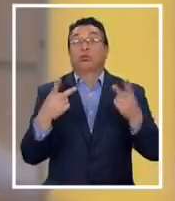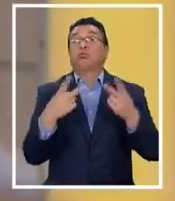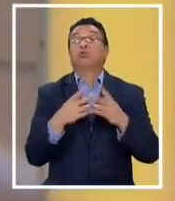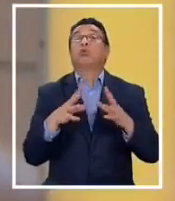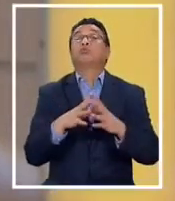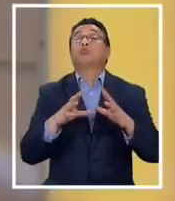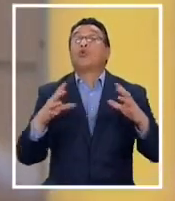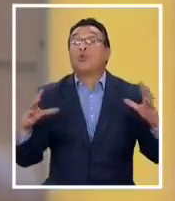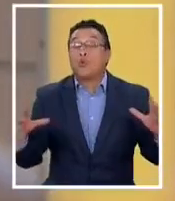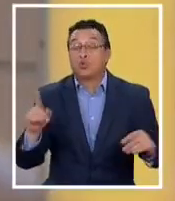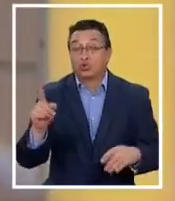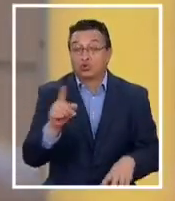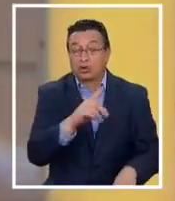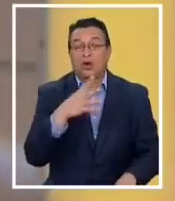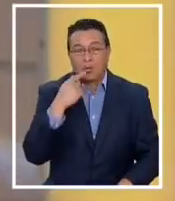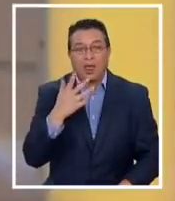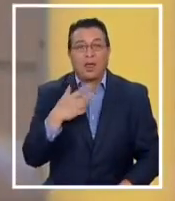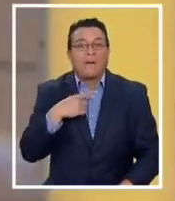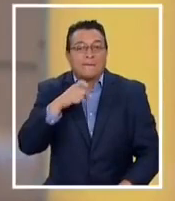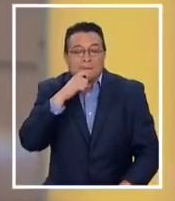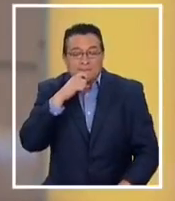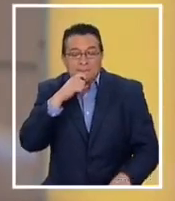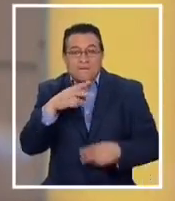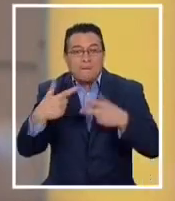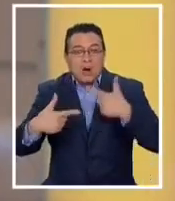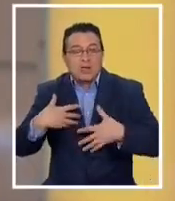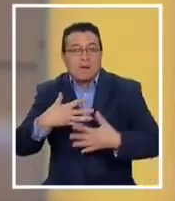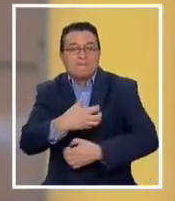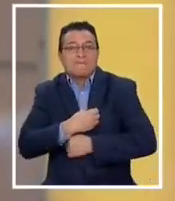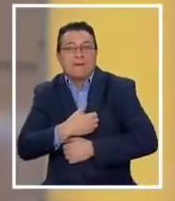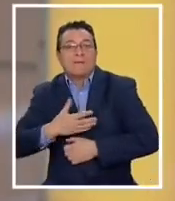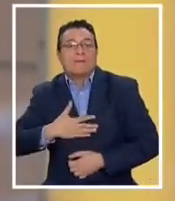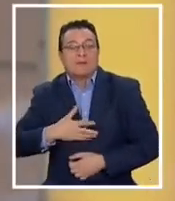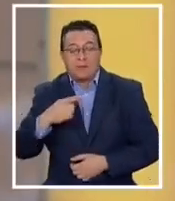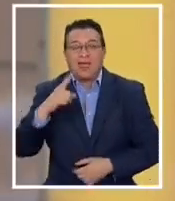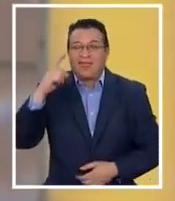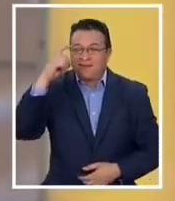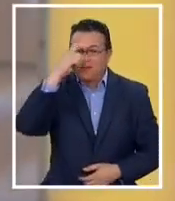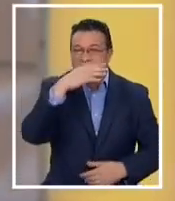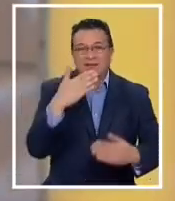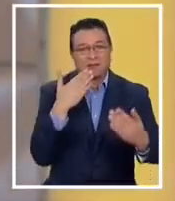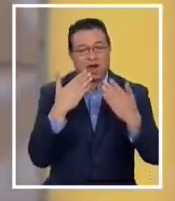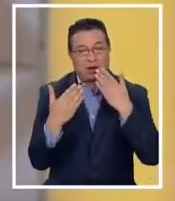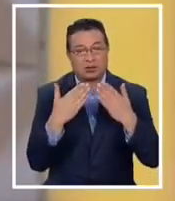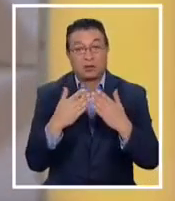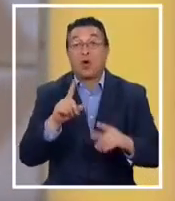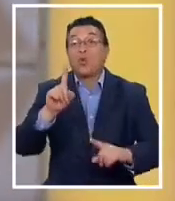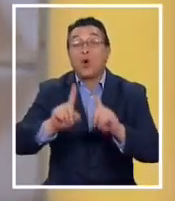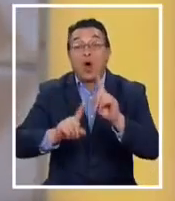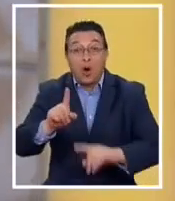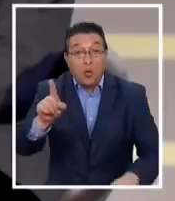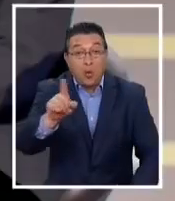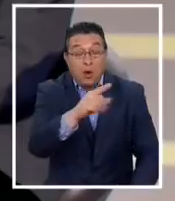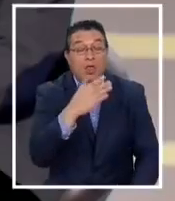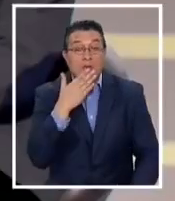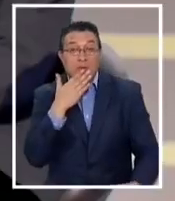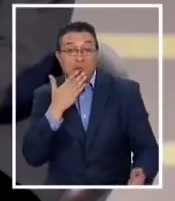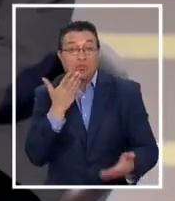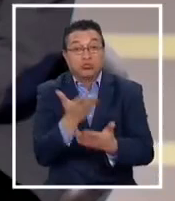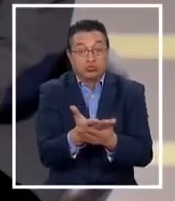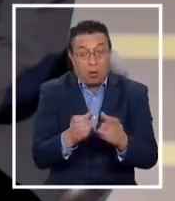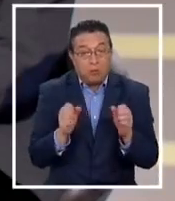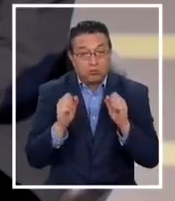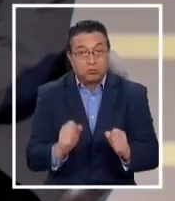tiempo que hablan de una mezquindad política hacen difícil conversar entonces cuando alguien plantea que la